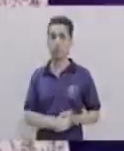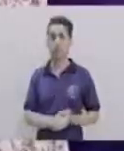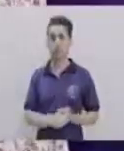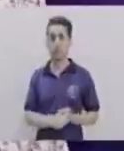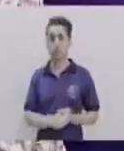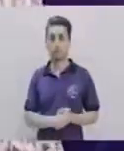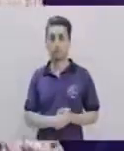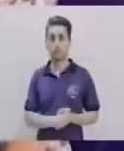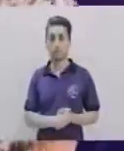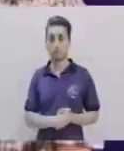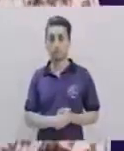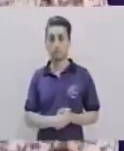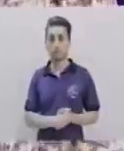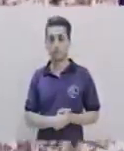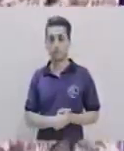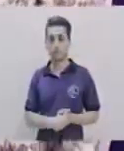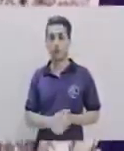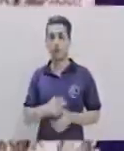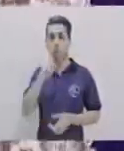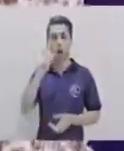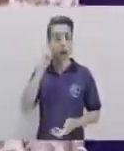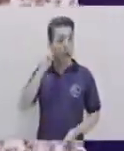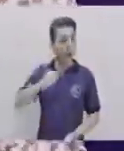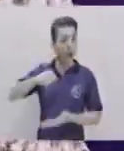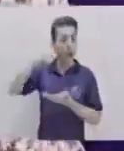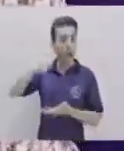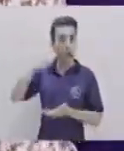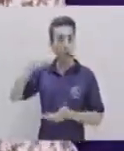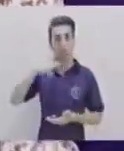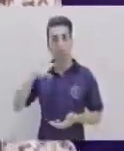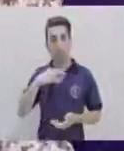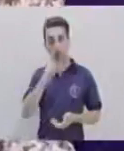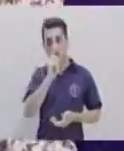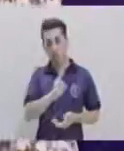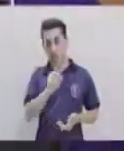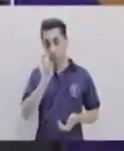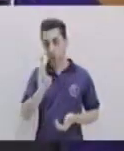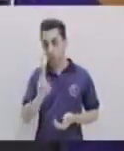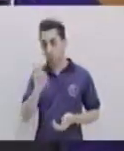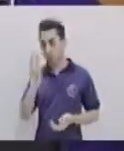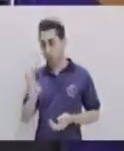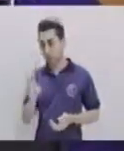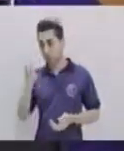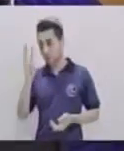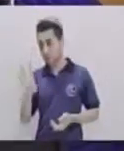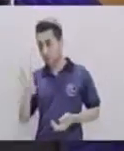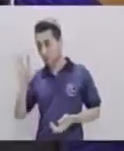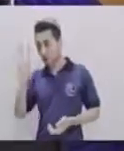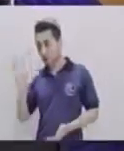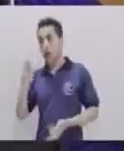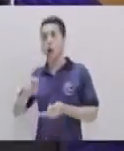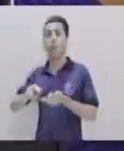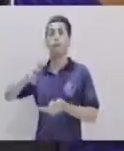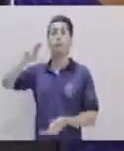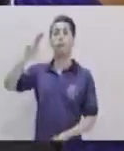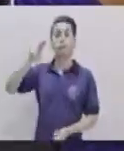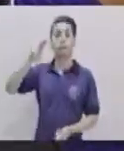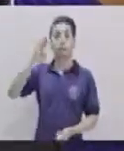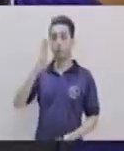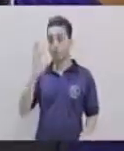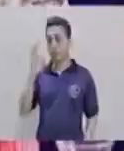vasos. Y un galón tiene 1, 2, 3, 4,